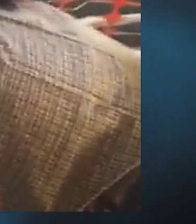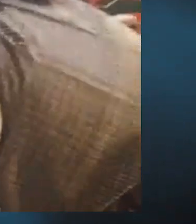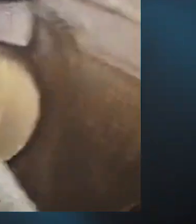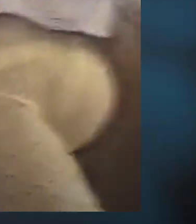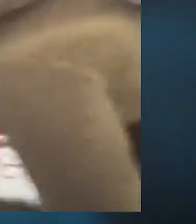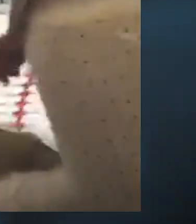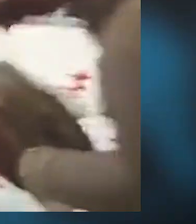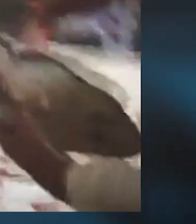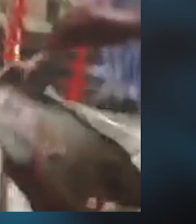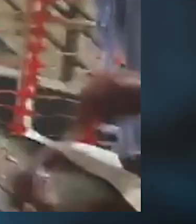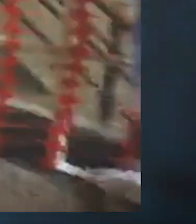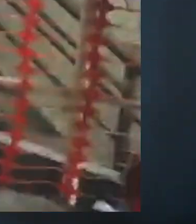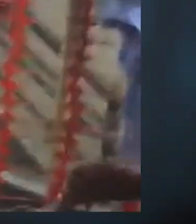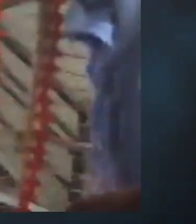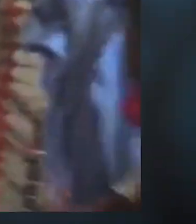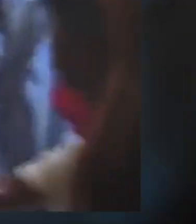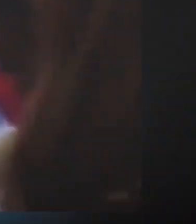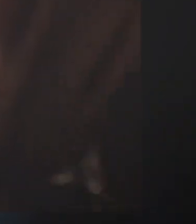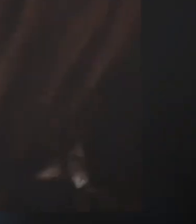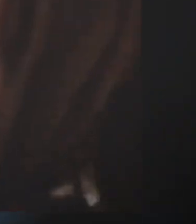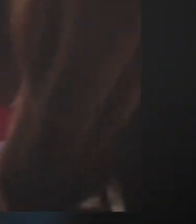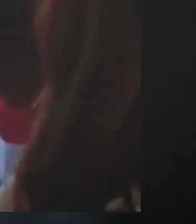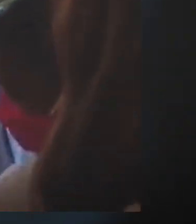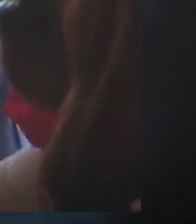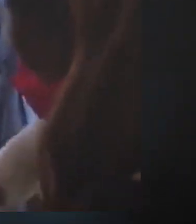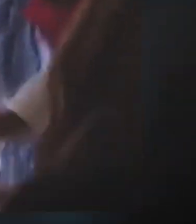cocina mexicana.